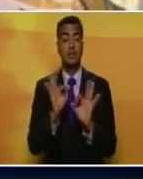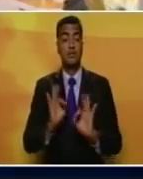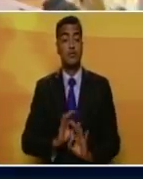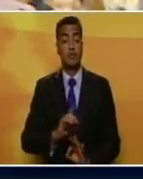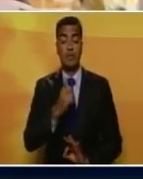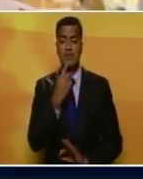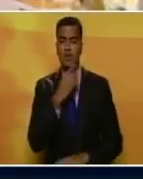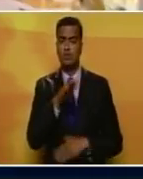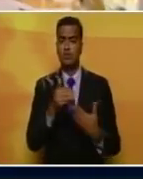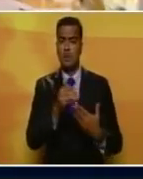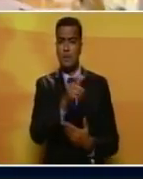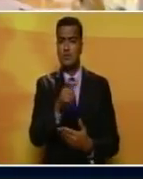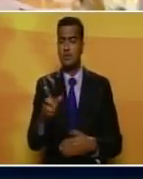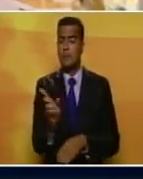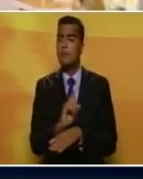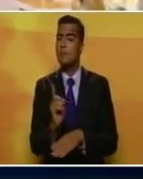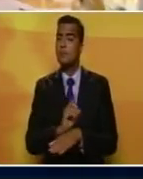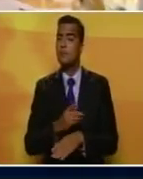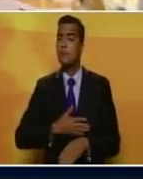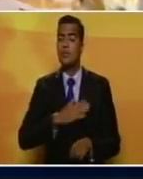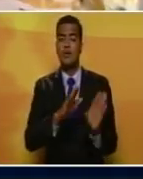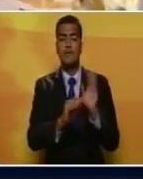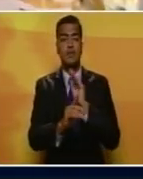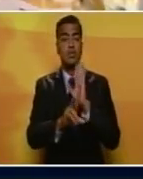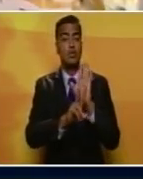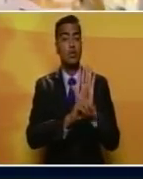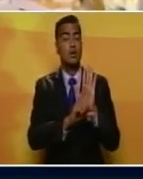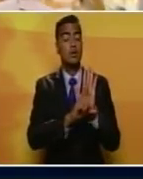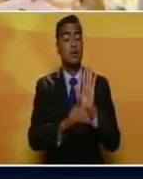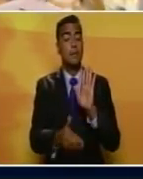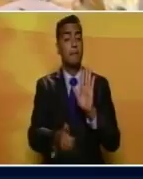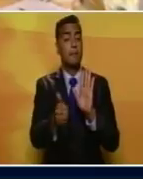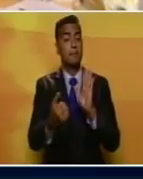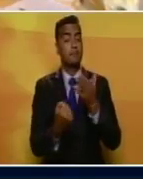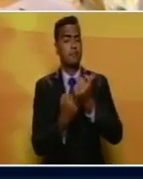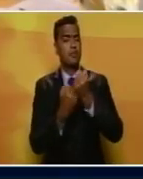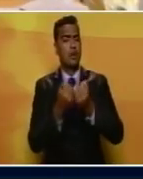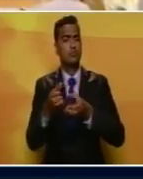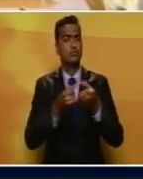Aseguró Francisco Torrealba que esta nueva ley expresa en su articulado la protección de los